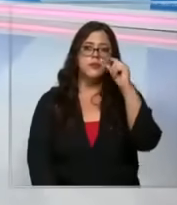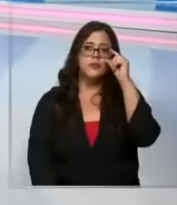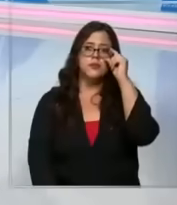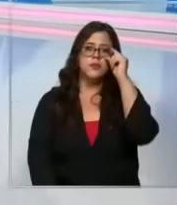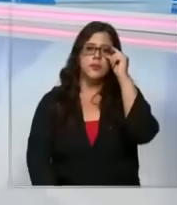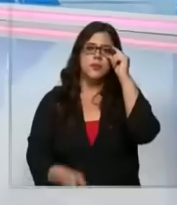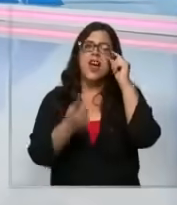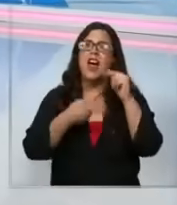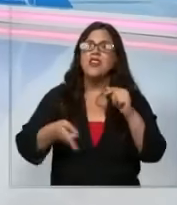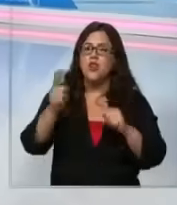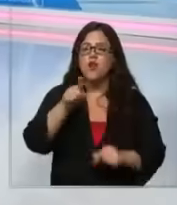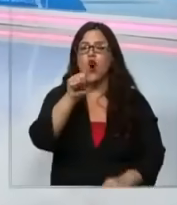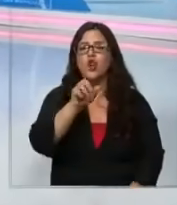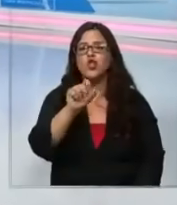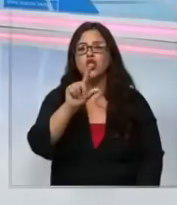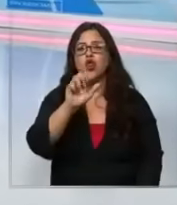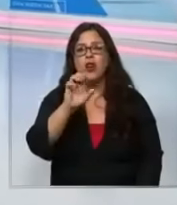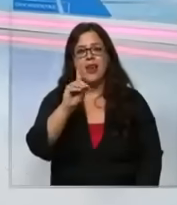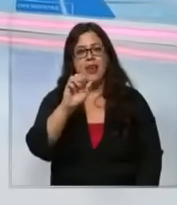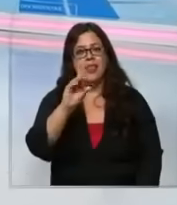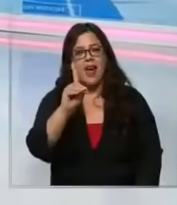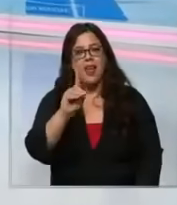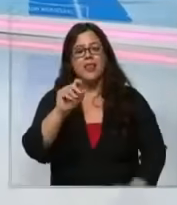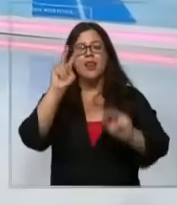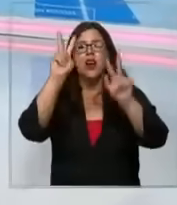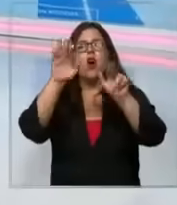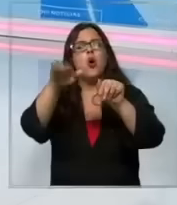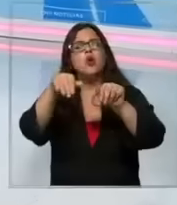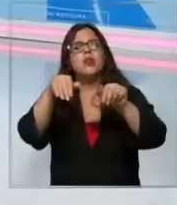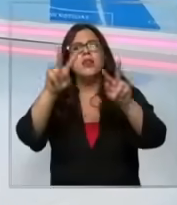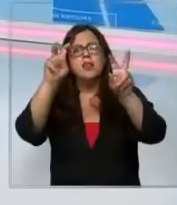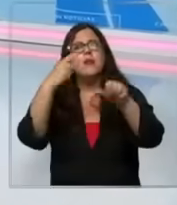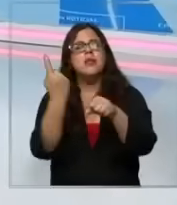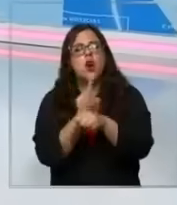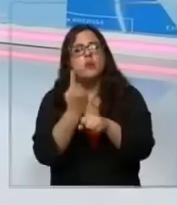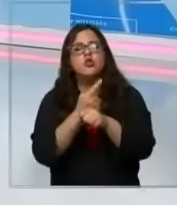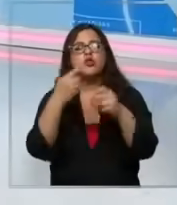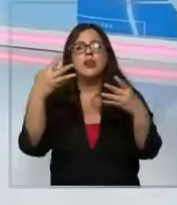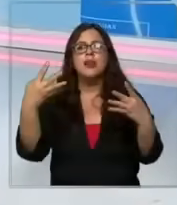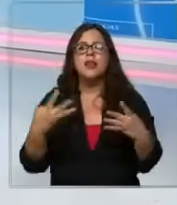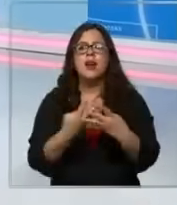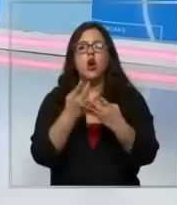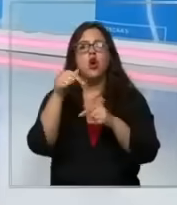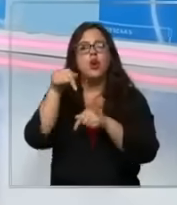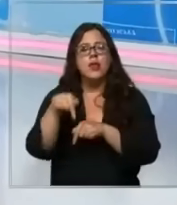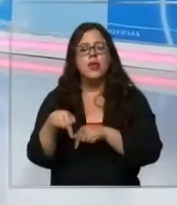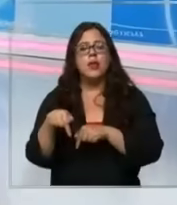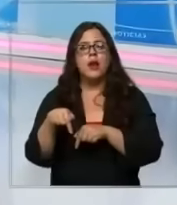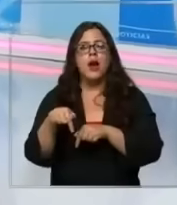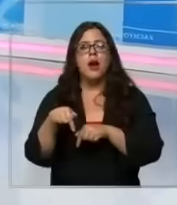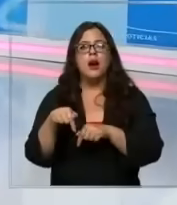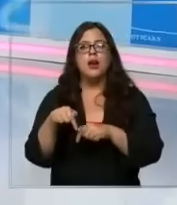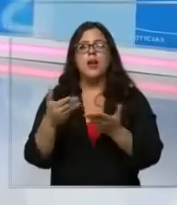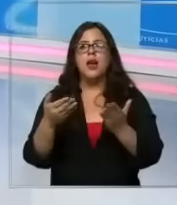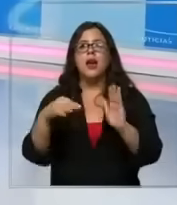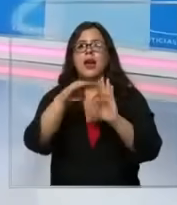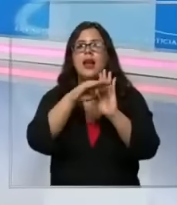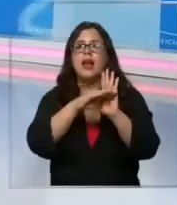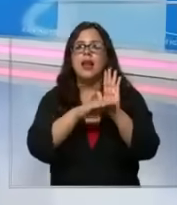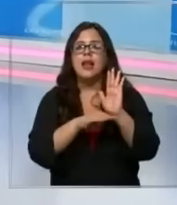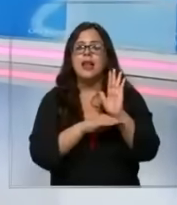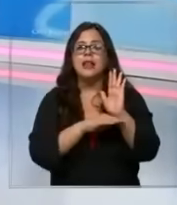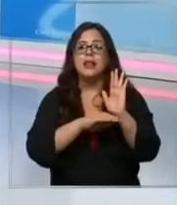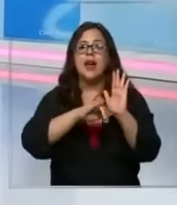Estamos nuevamente con Soledad Agüero. Sole, para hablar de un tema que se ha tomado la conversación en las redes durante el día de hoy, se le ha llamado la lista de Jeffrey